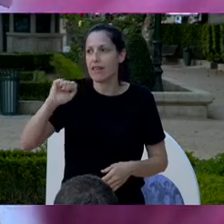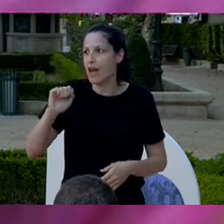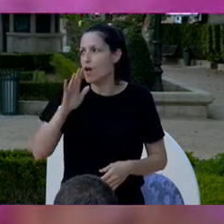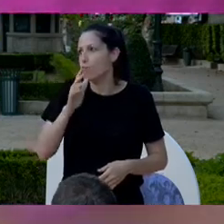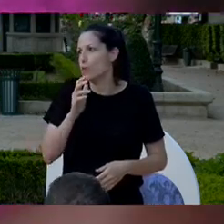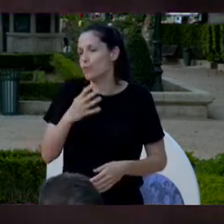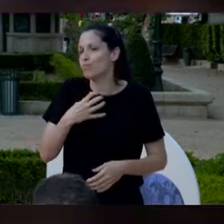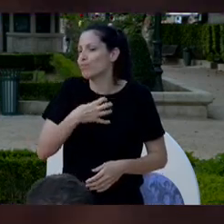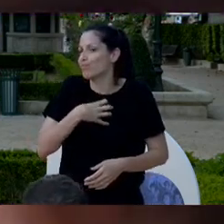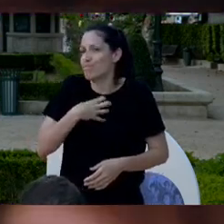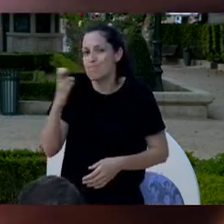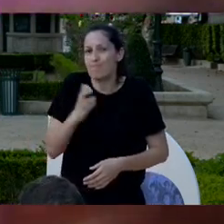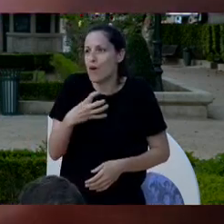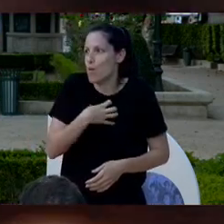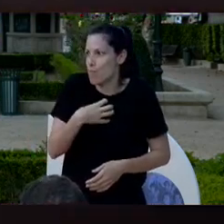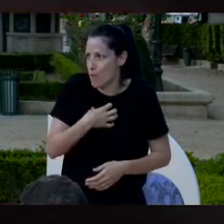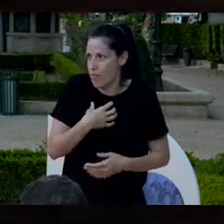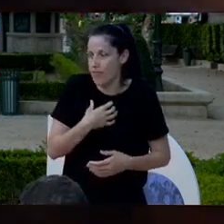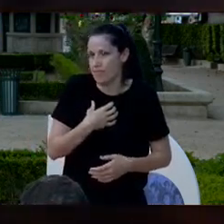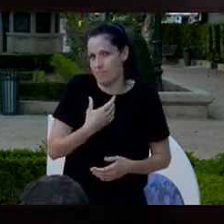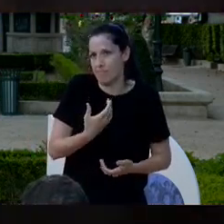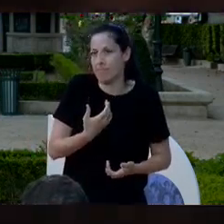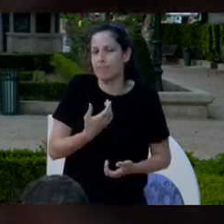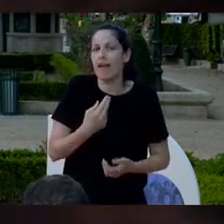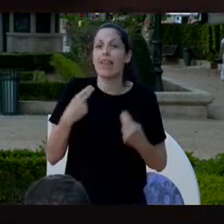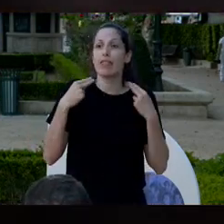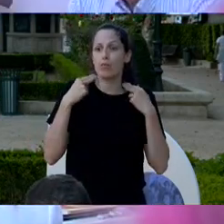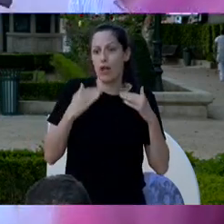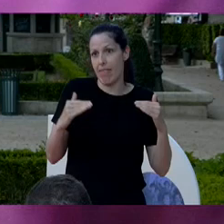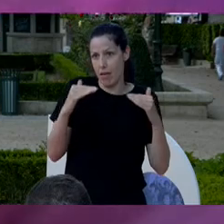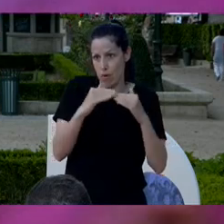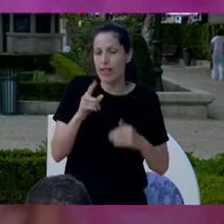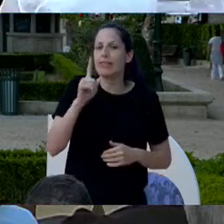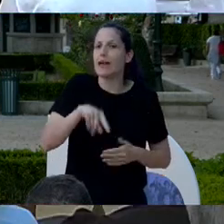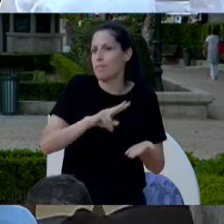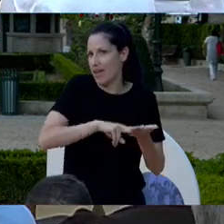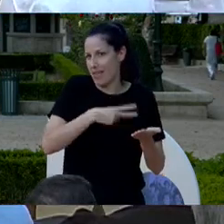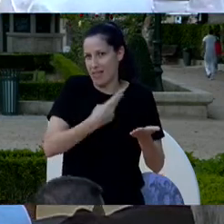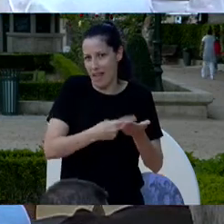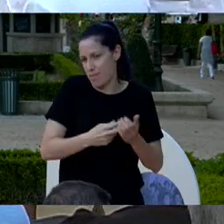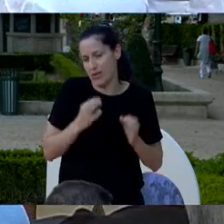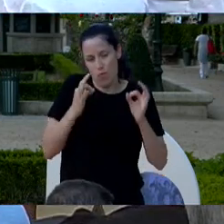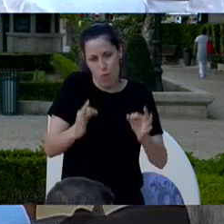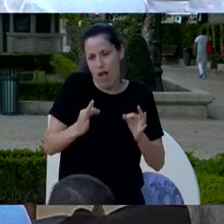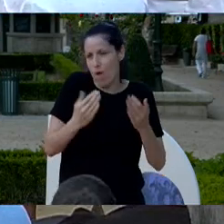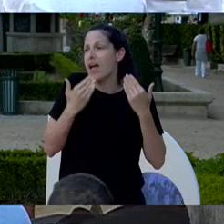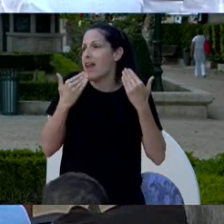de Igualdade, Redondelana tamén. As nosas intérpretes de signos, como sempre, moitísimas